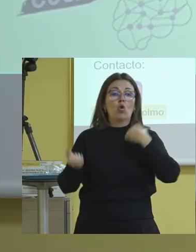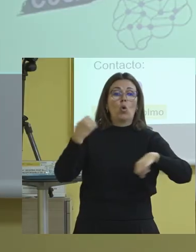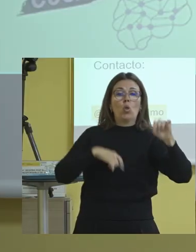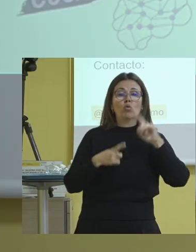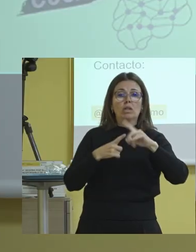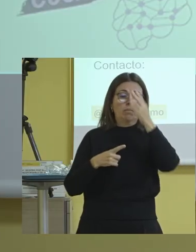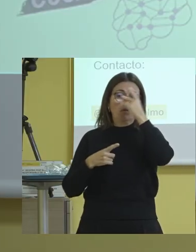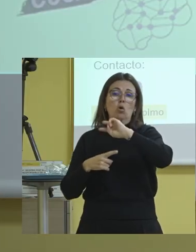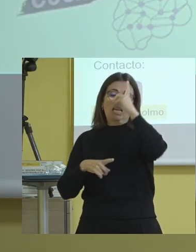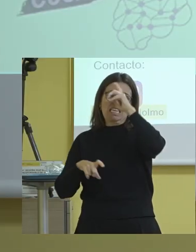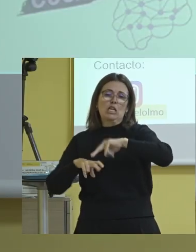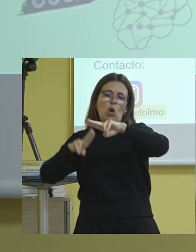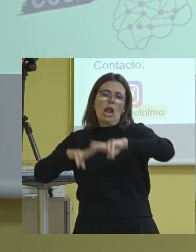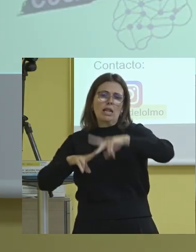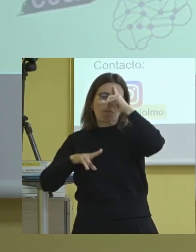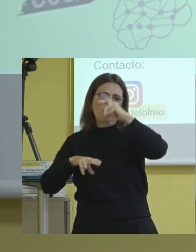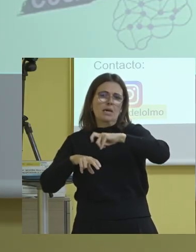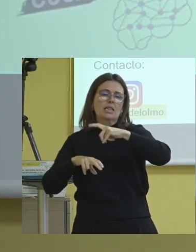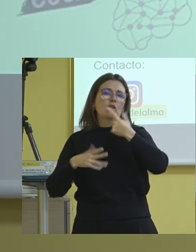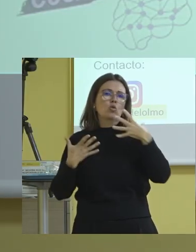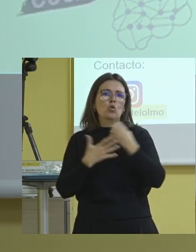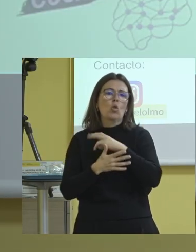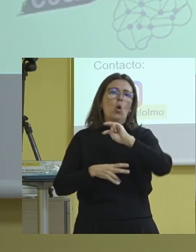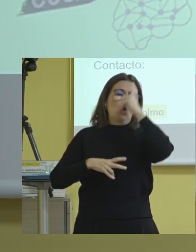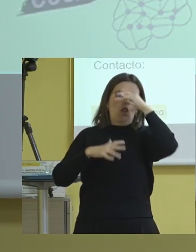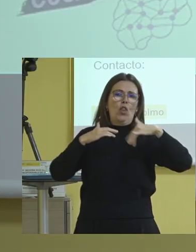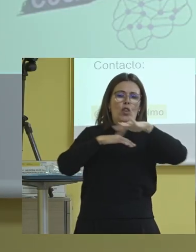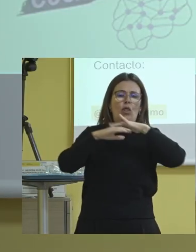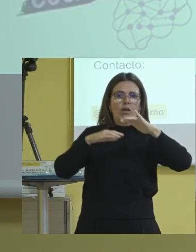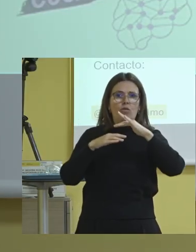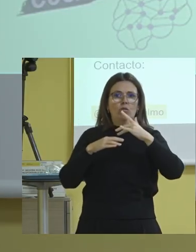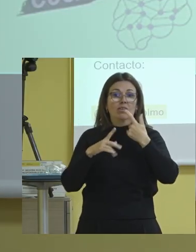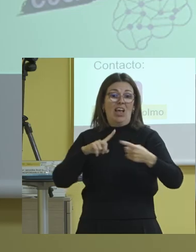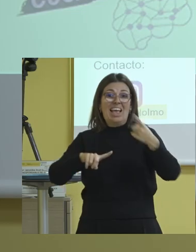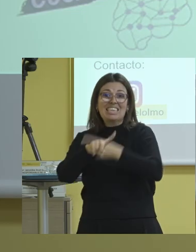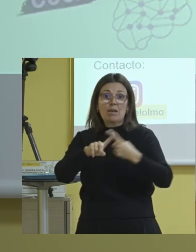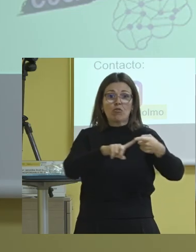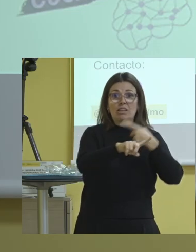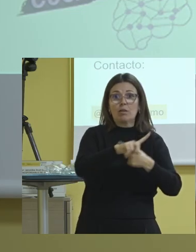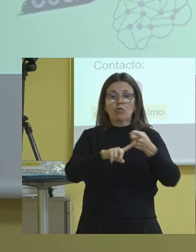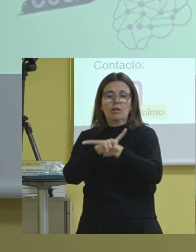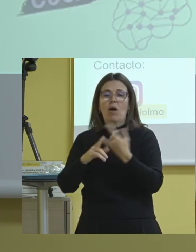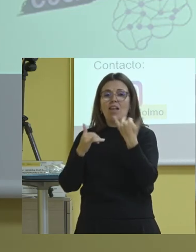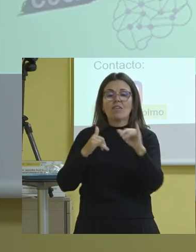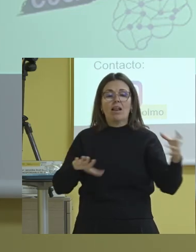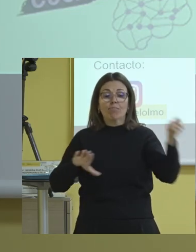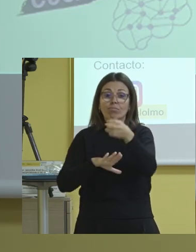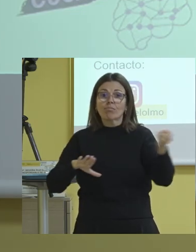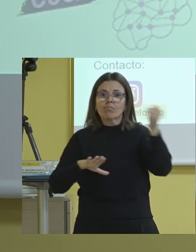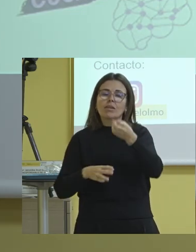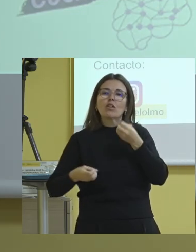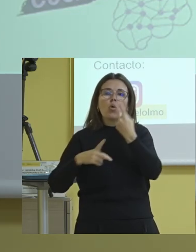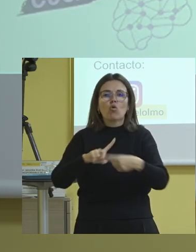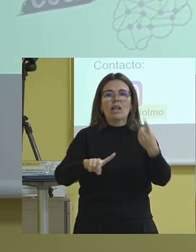existe, yo soy psicoanalista, todo es mente, yo soy neuropsicólogo, todo es cerebro. Si estamos en esos extremos, lo que vamos a provocar es que entre gente hablando con